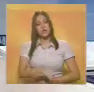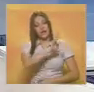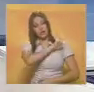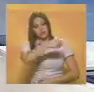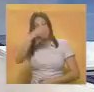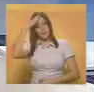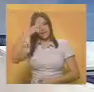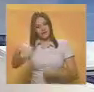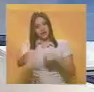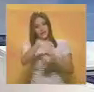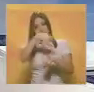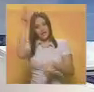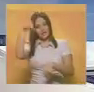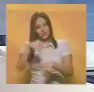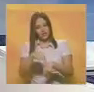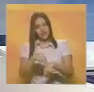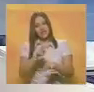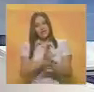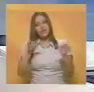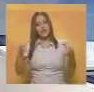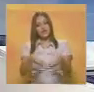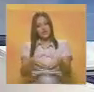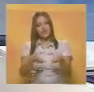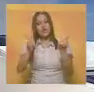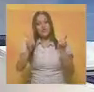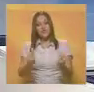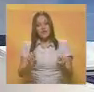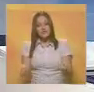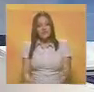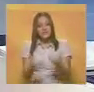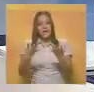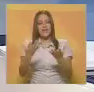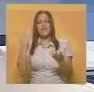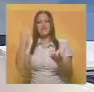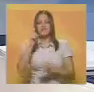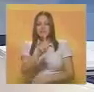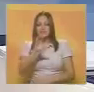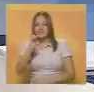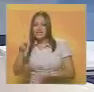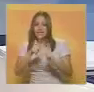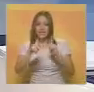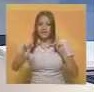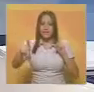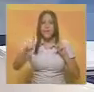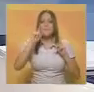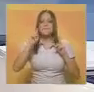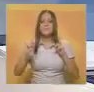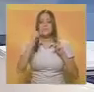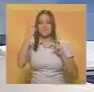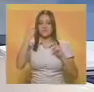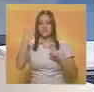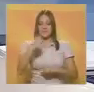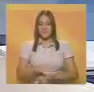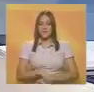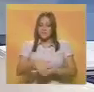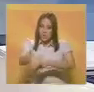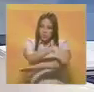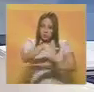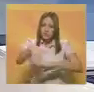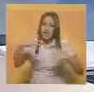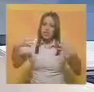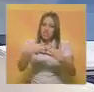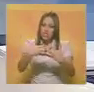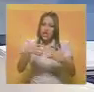Autoridades militares y del gobierno nacional se reunieron para activar la recuperación de al menos 100 kilómetros de las principales vías de La Guajira que